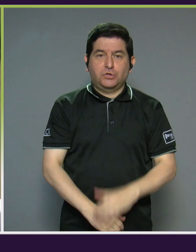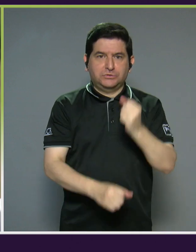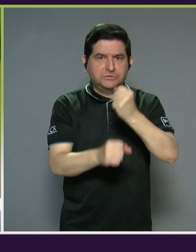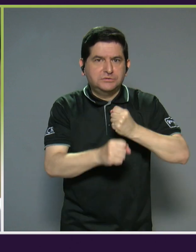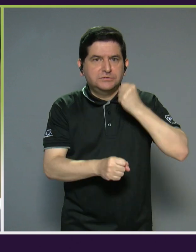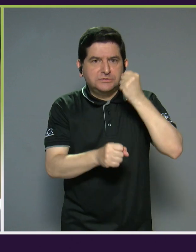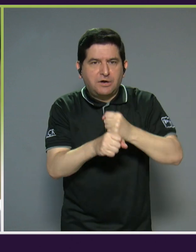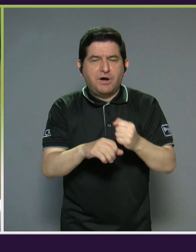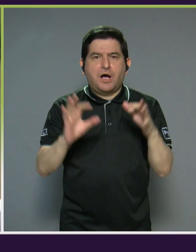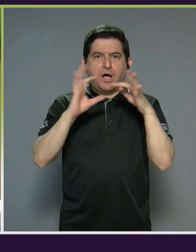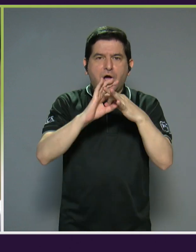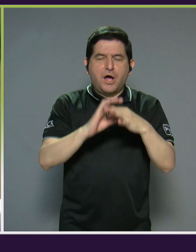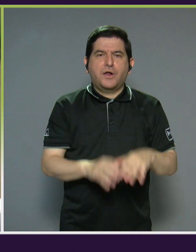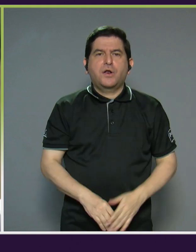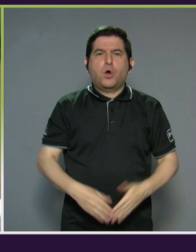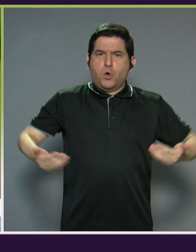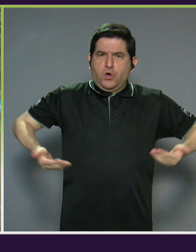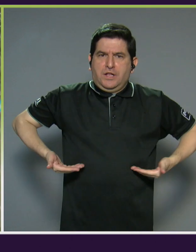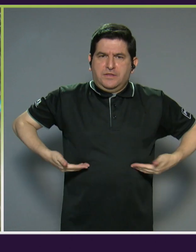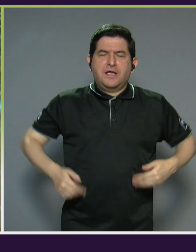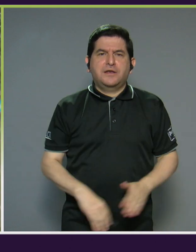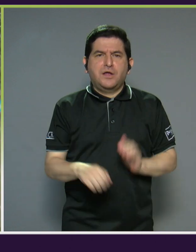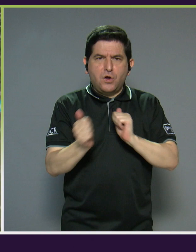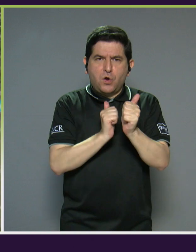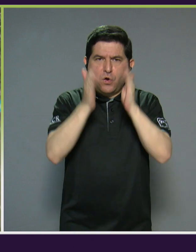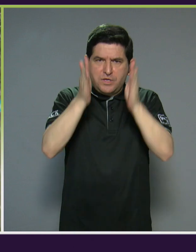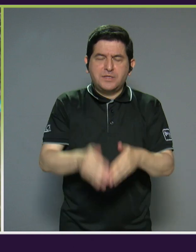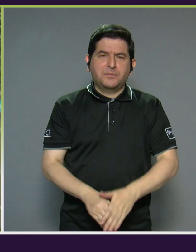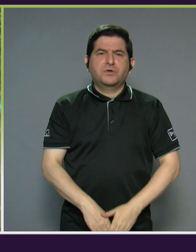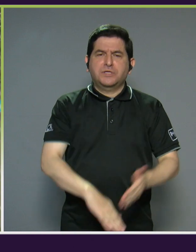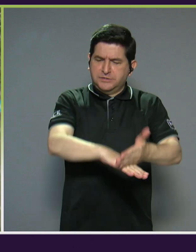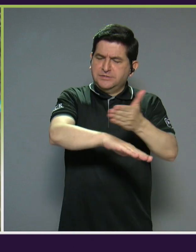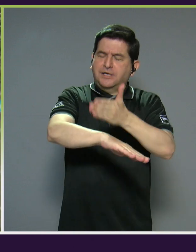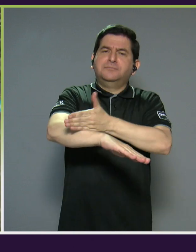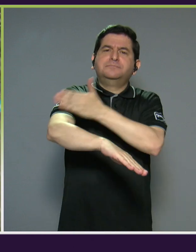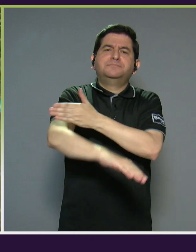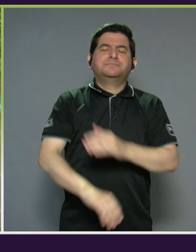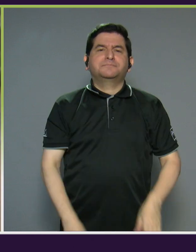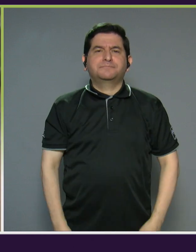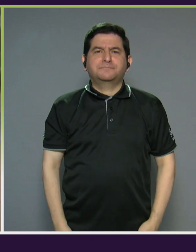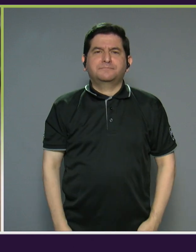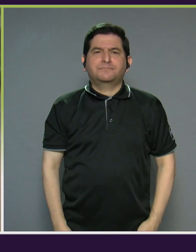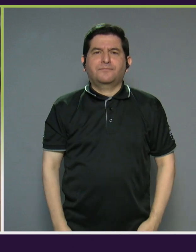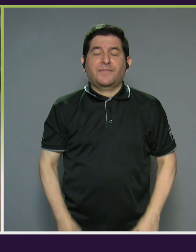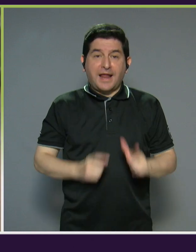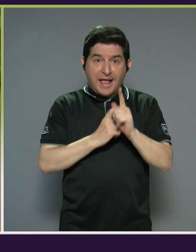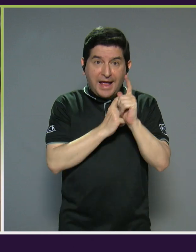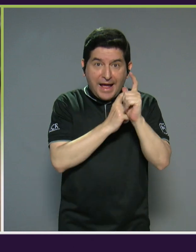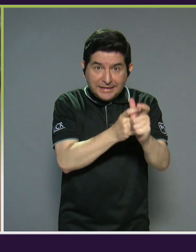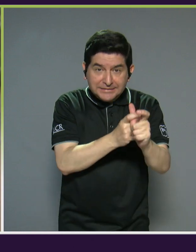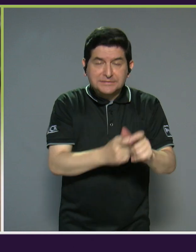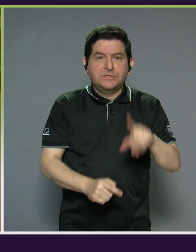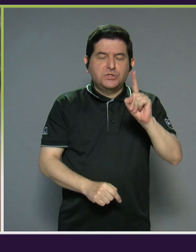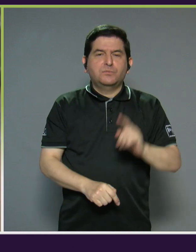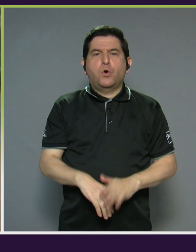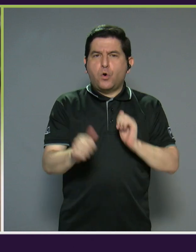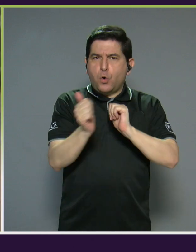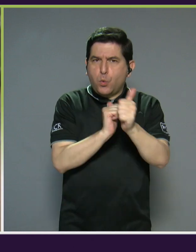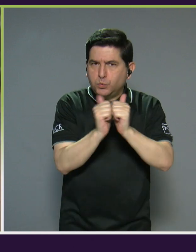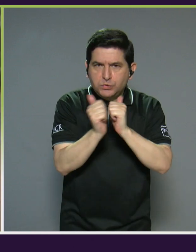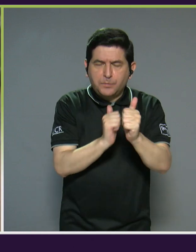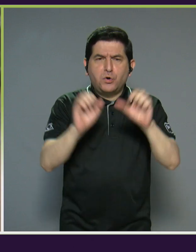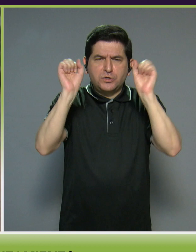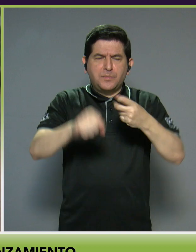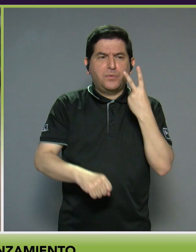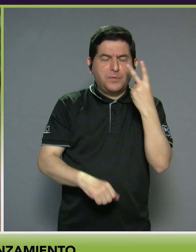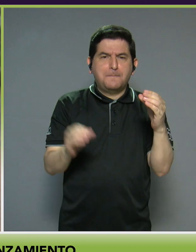trabajar en conjunto con el entrenador y el atleta ahora para seguir mejorando. Y el atletismo es uno de los deportes en los que